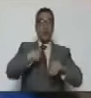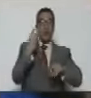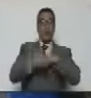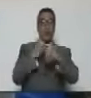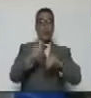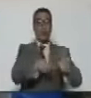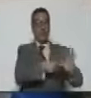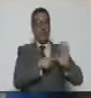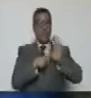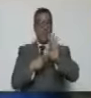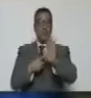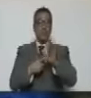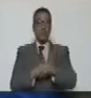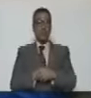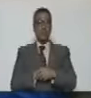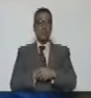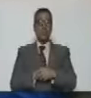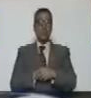hacer frente a